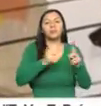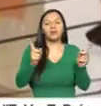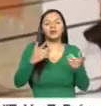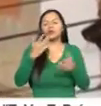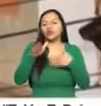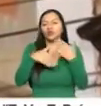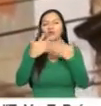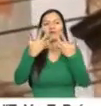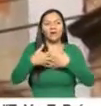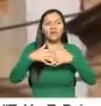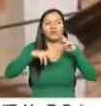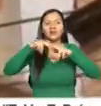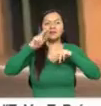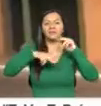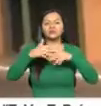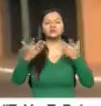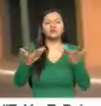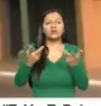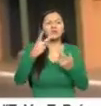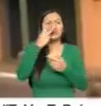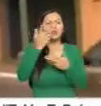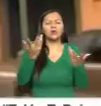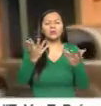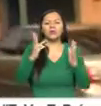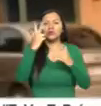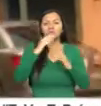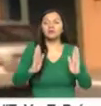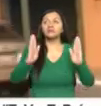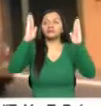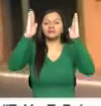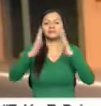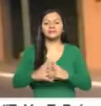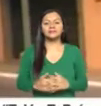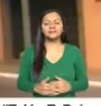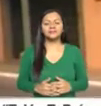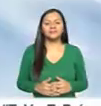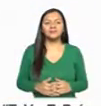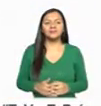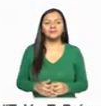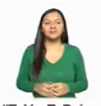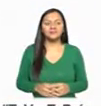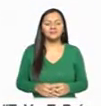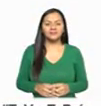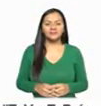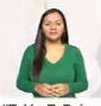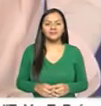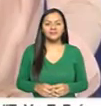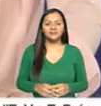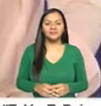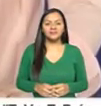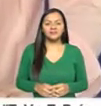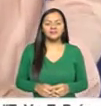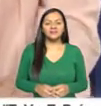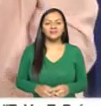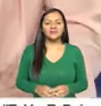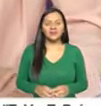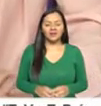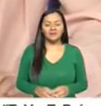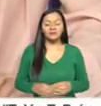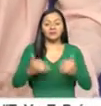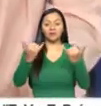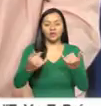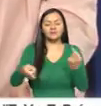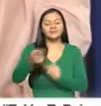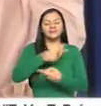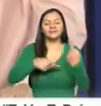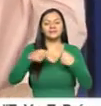depósitos y edificios del degradado centro histórico de la ciudad. Ahora tomamos